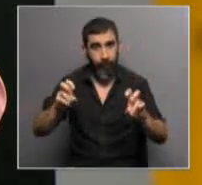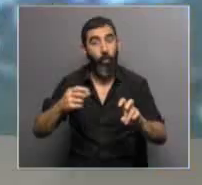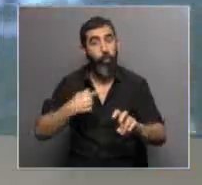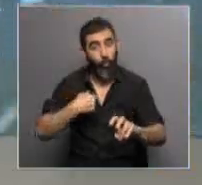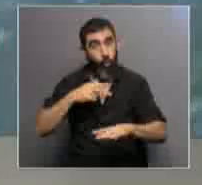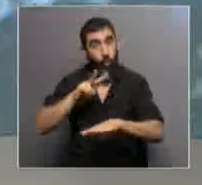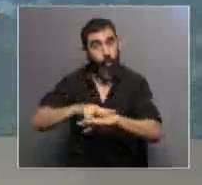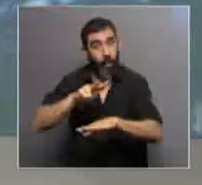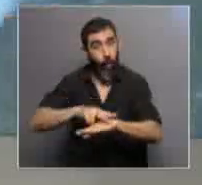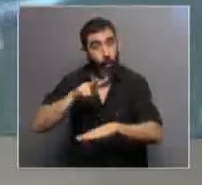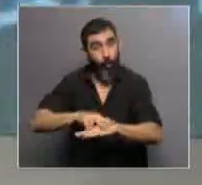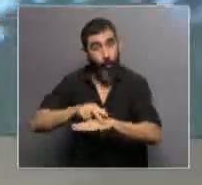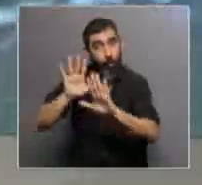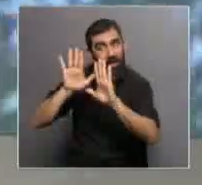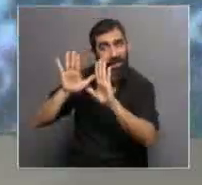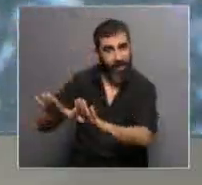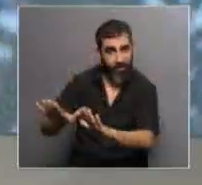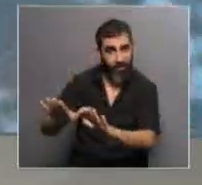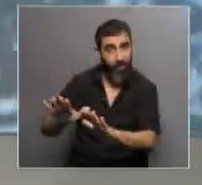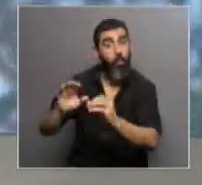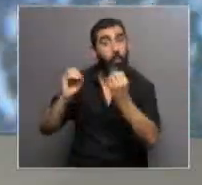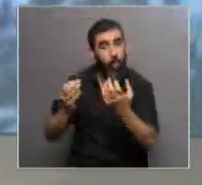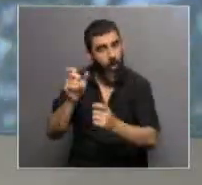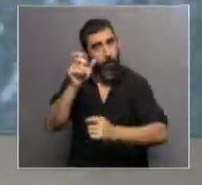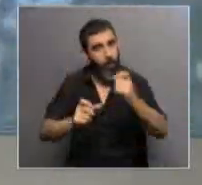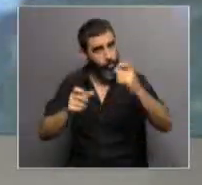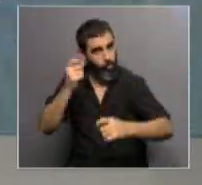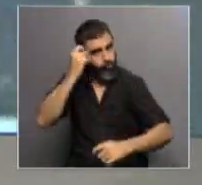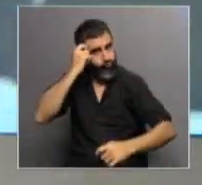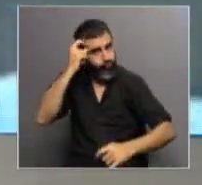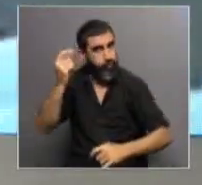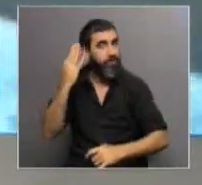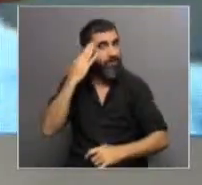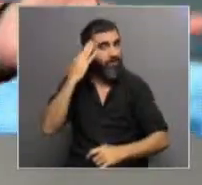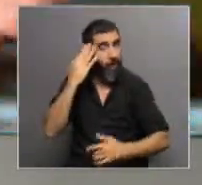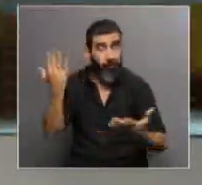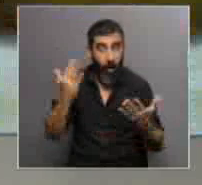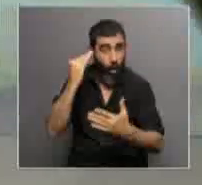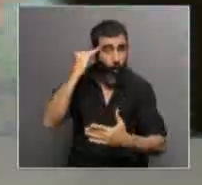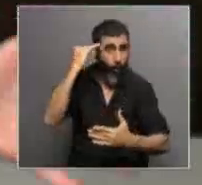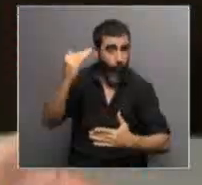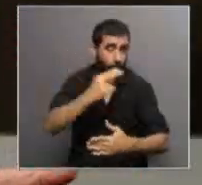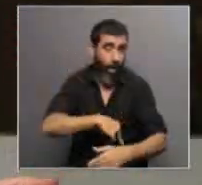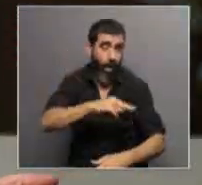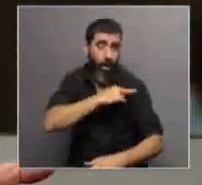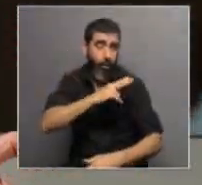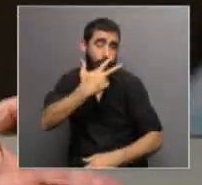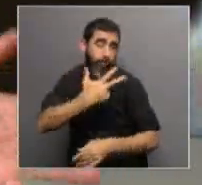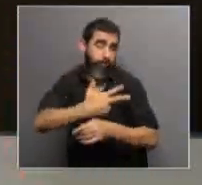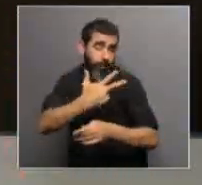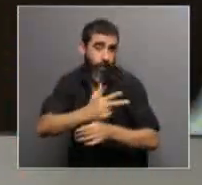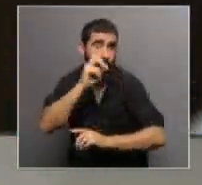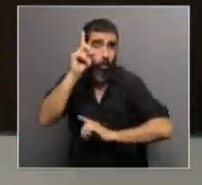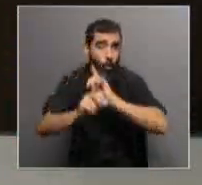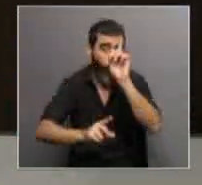recomendado más para que se quedaran porque era una gente forma muy formada ahora son profesores de otras las de la universidad